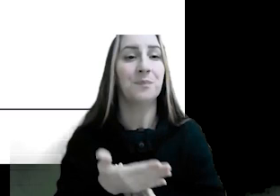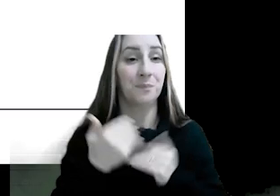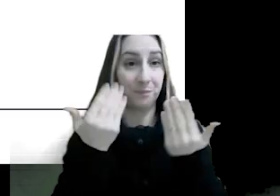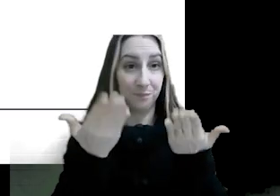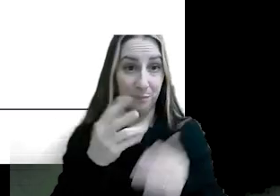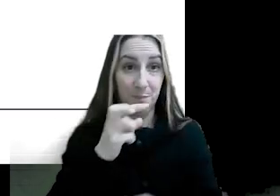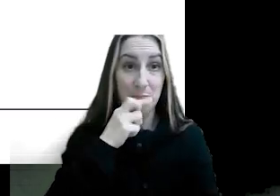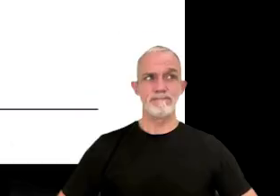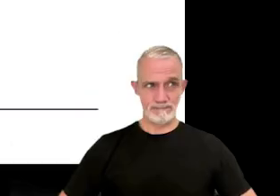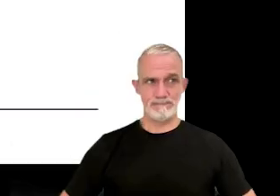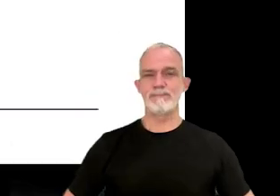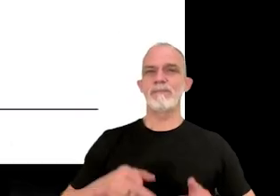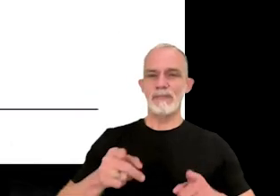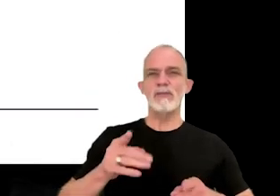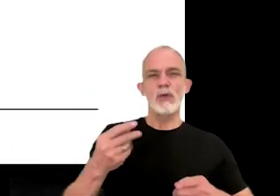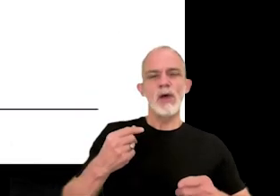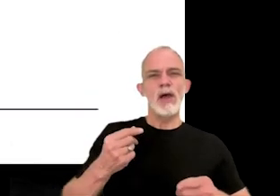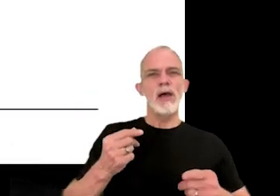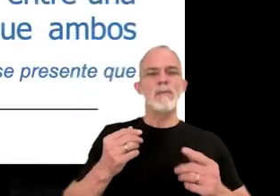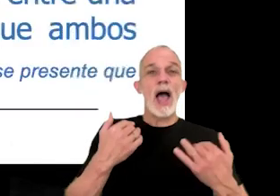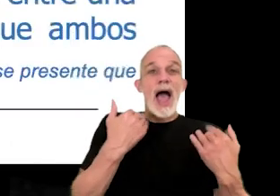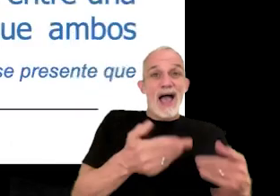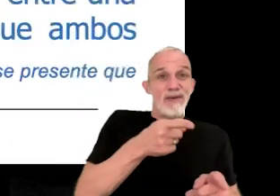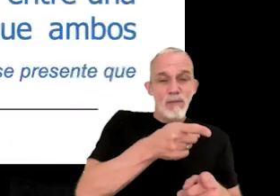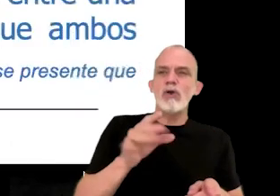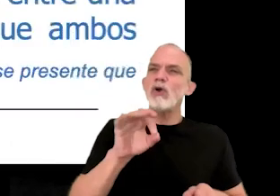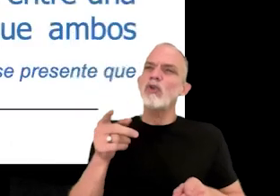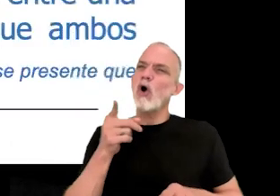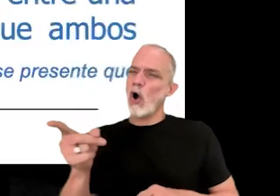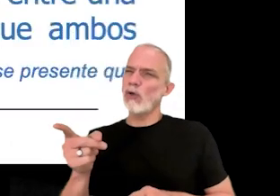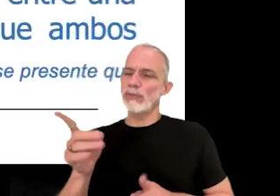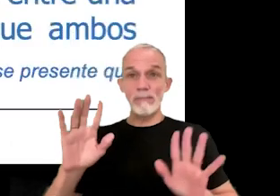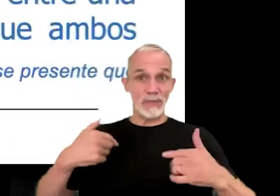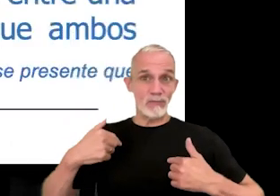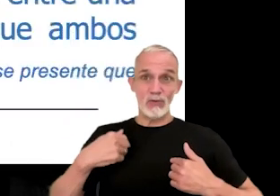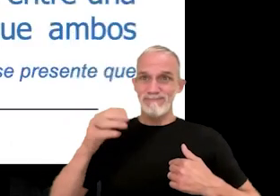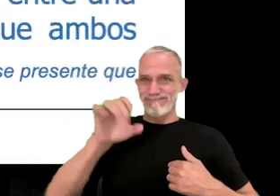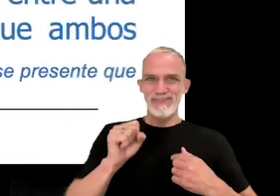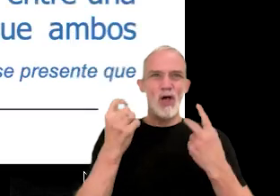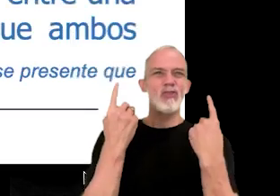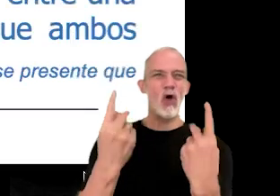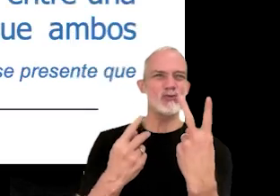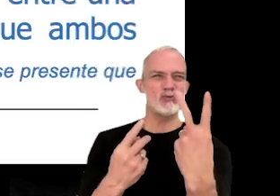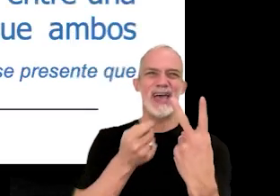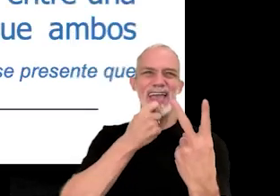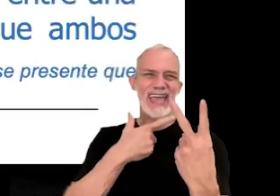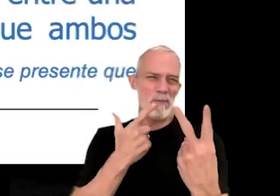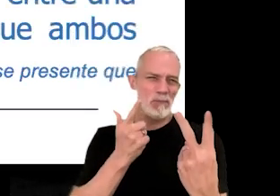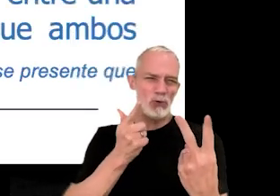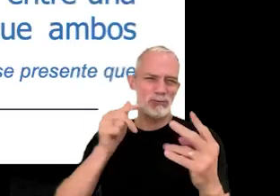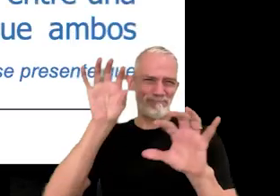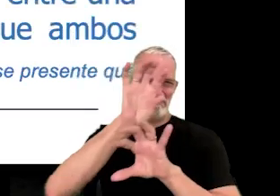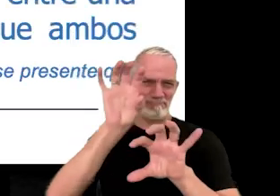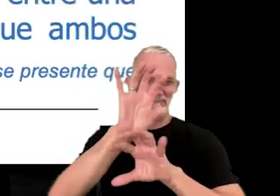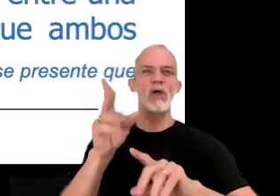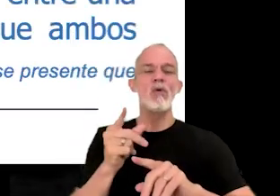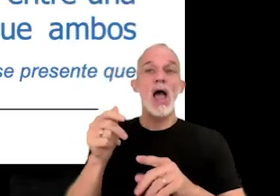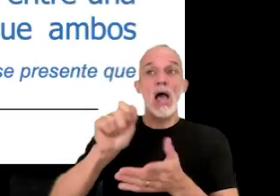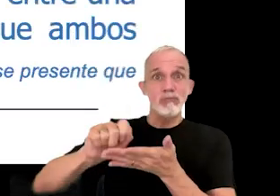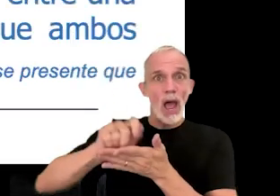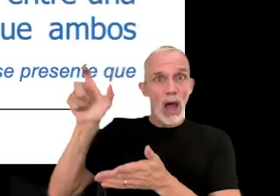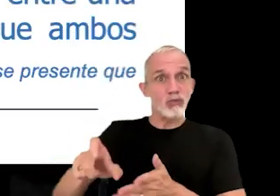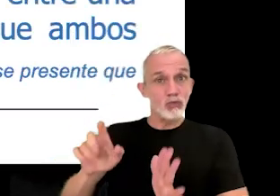contra, como bien les dije. En ese contexto yo traigo dos, simplemente como para verlos. Hay una autora que hizo un